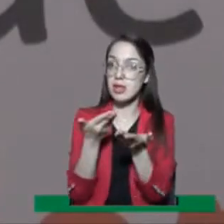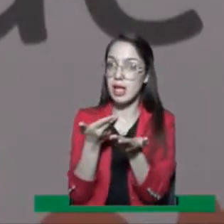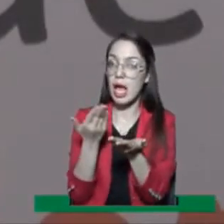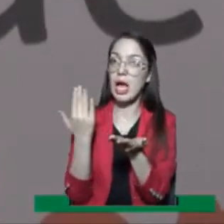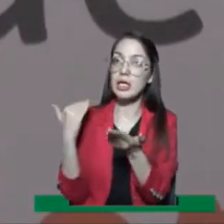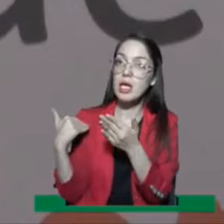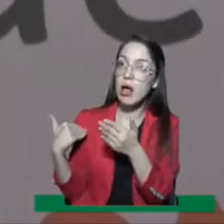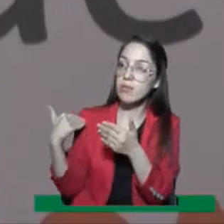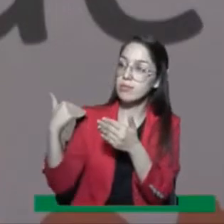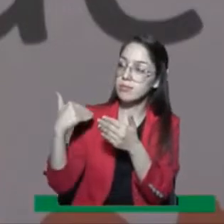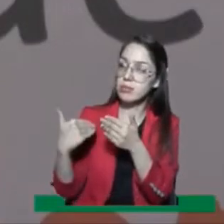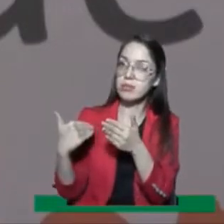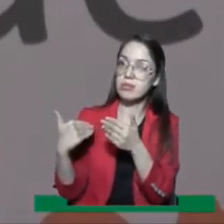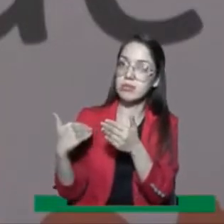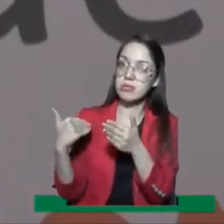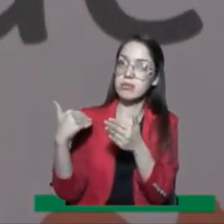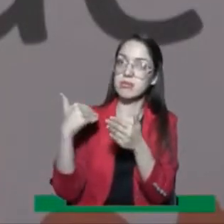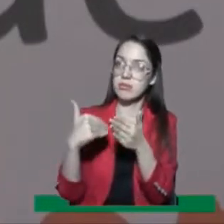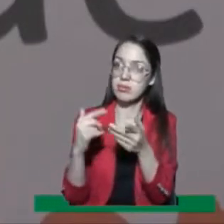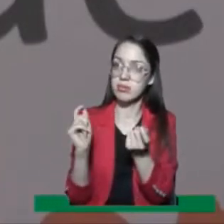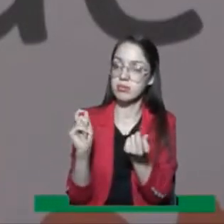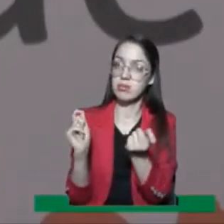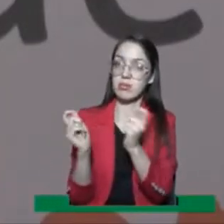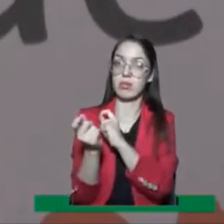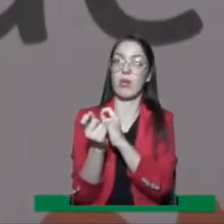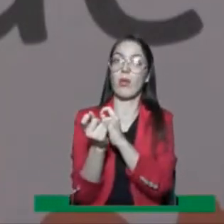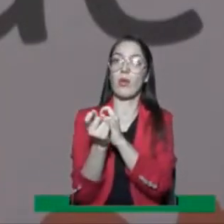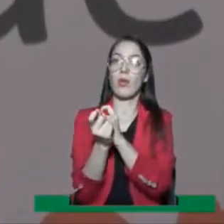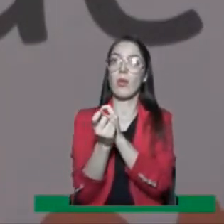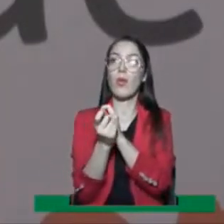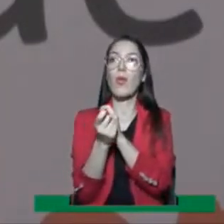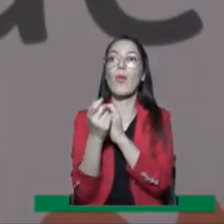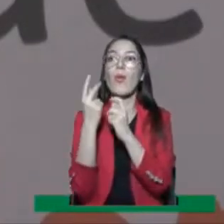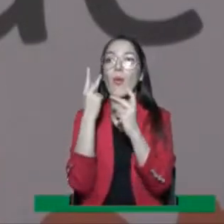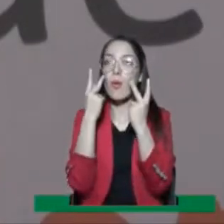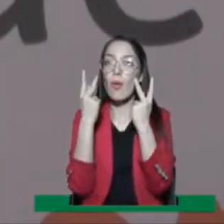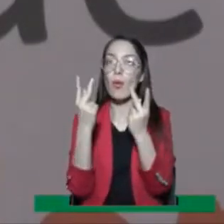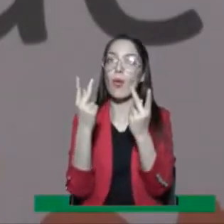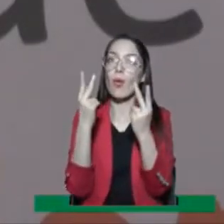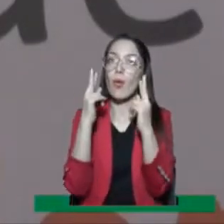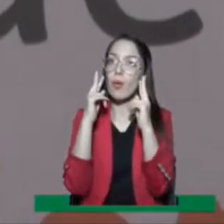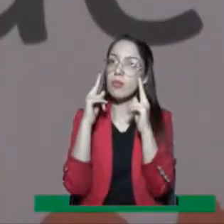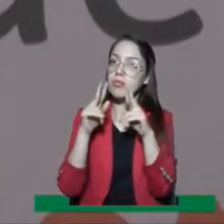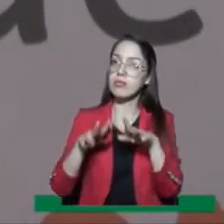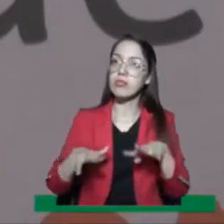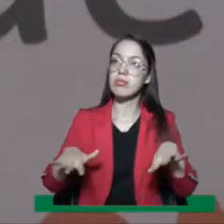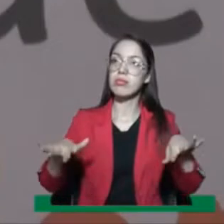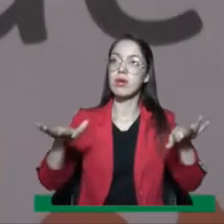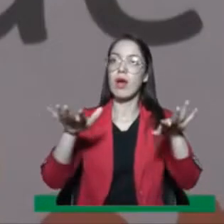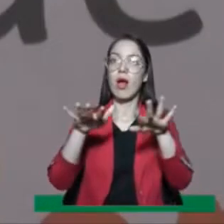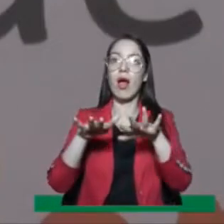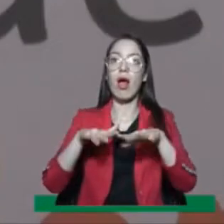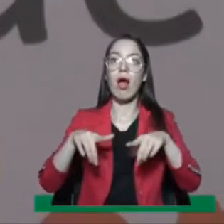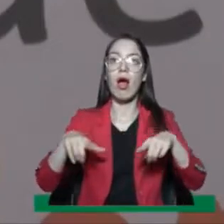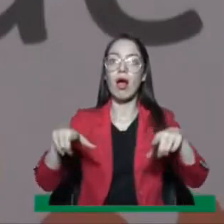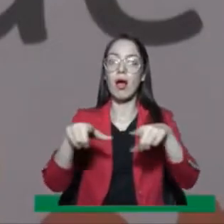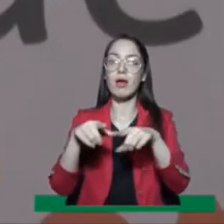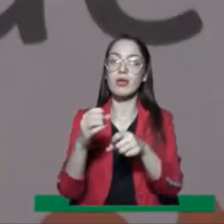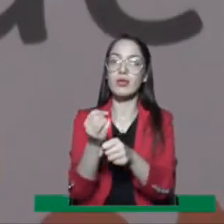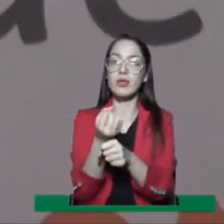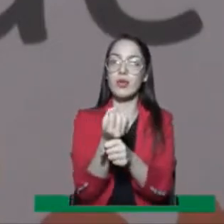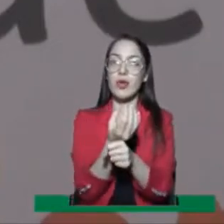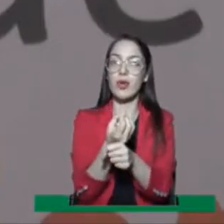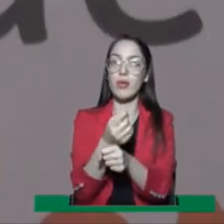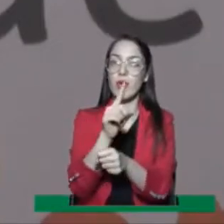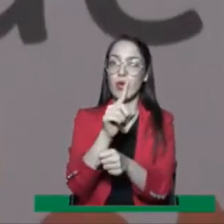llegó a ser llegó al punto de ser conocido pues el lugar y la comuna 13 ya por lo que está